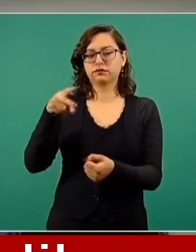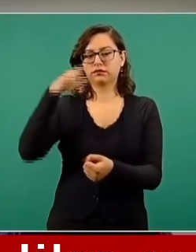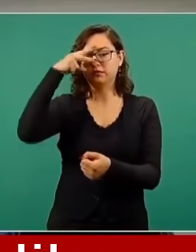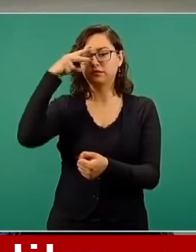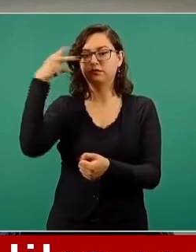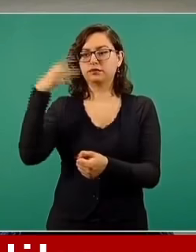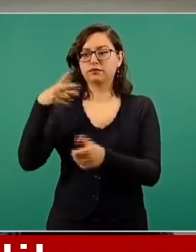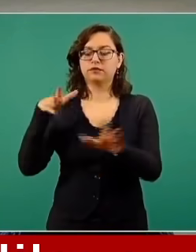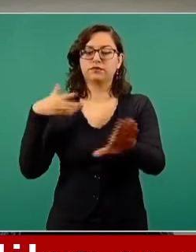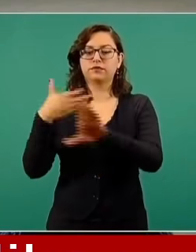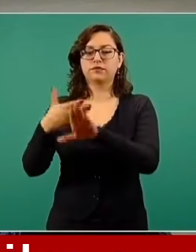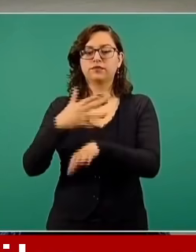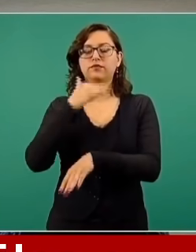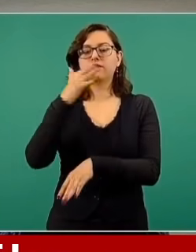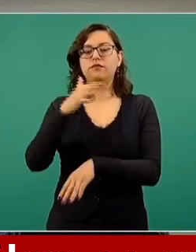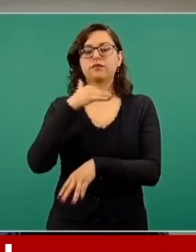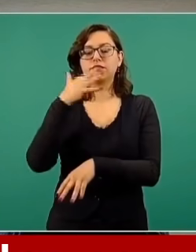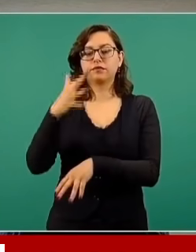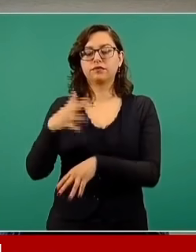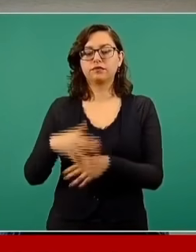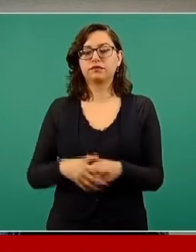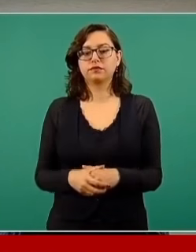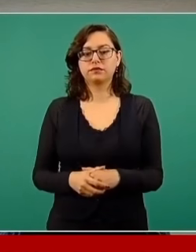contra la Corrupción.